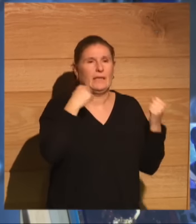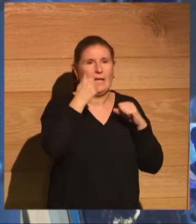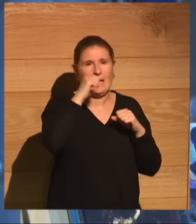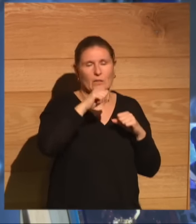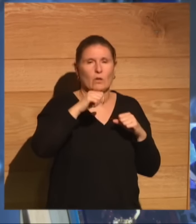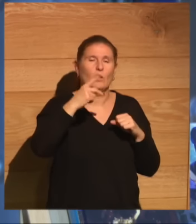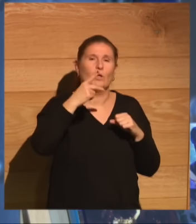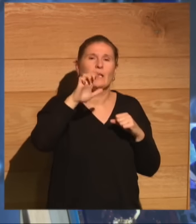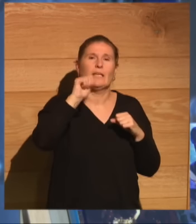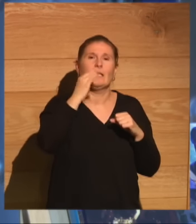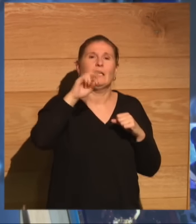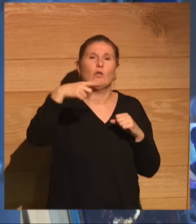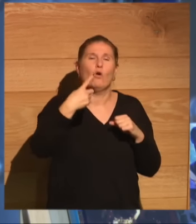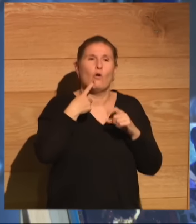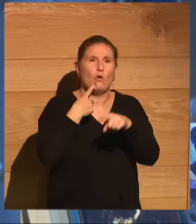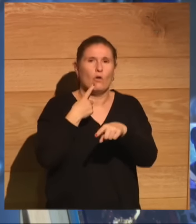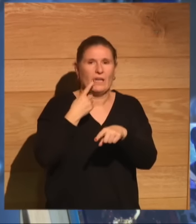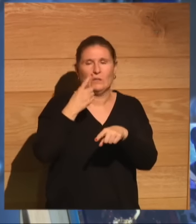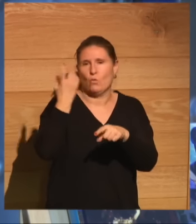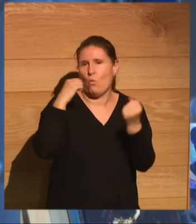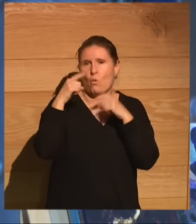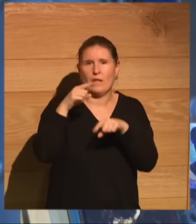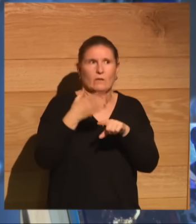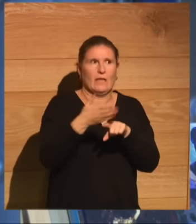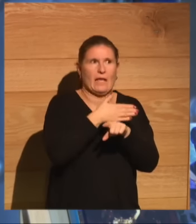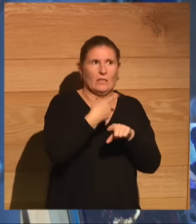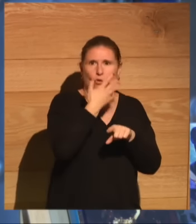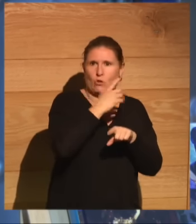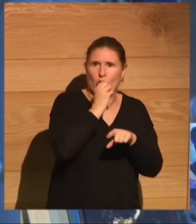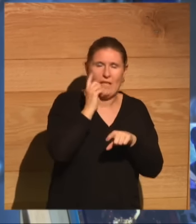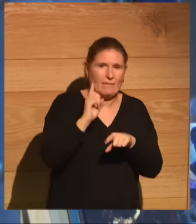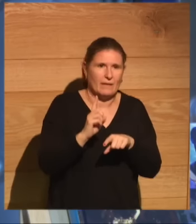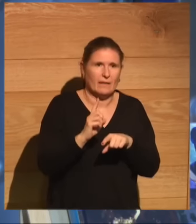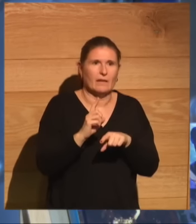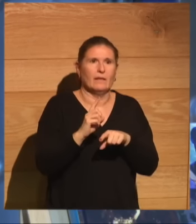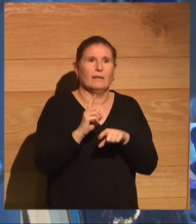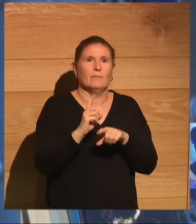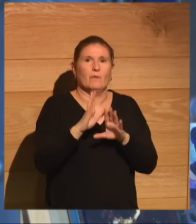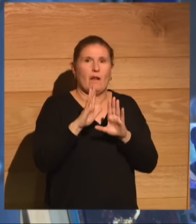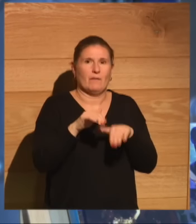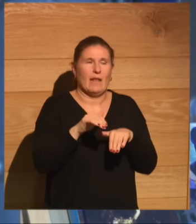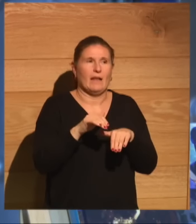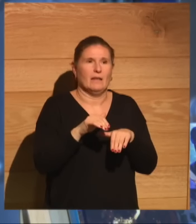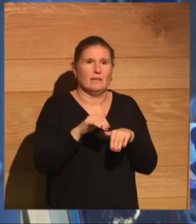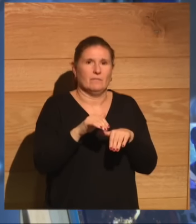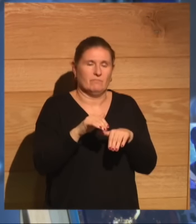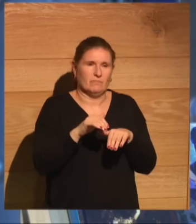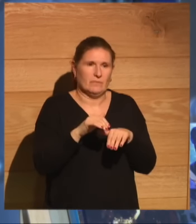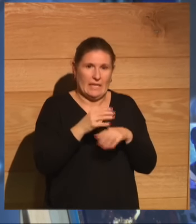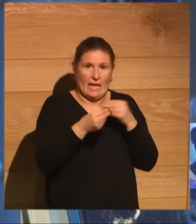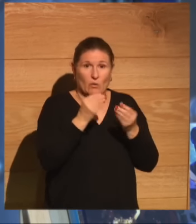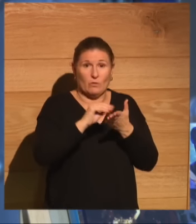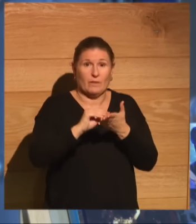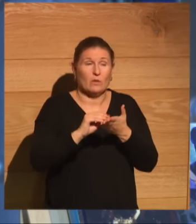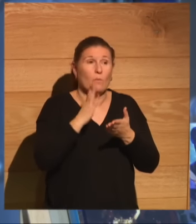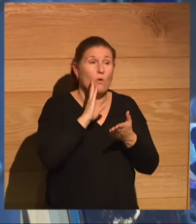en Beetlejuice. Todo el mundo tiene claro que tiene que ser un actor fundamentalmente desconocido, que es una jugada que se ha repetido muchas veces, aunque se ha dejado de hacer. Pero con Superman,